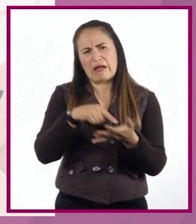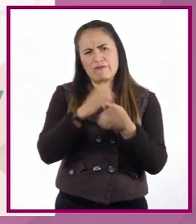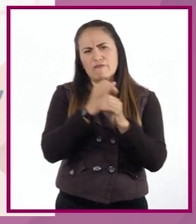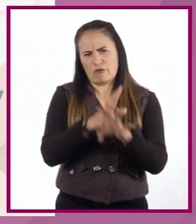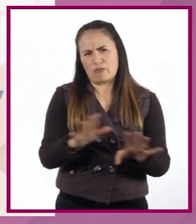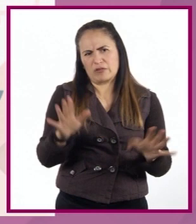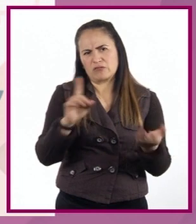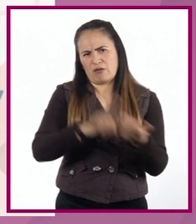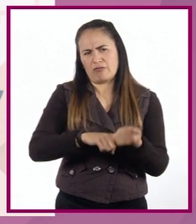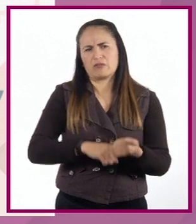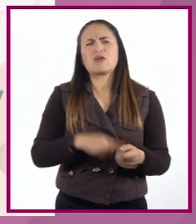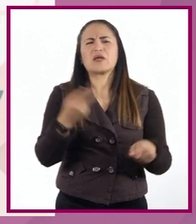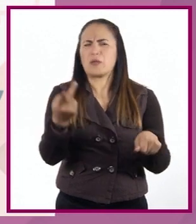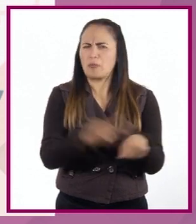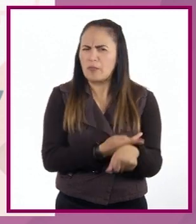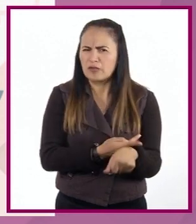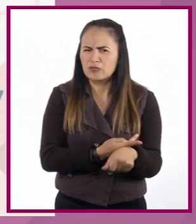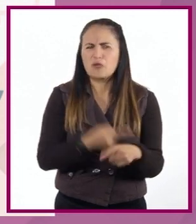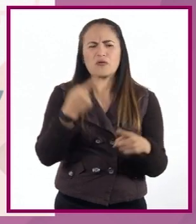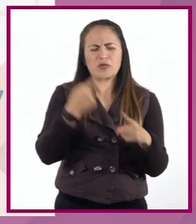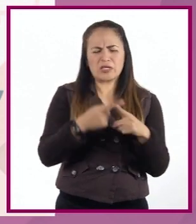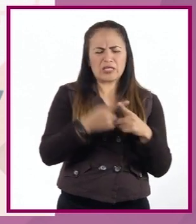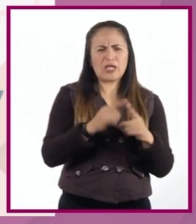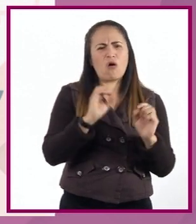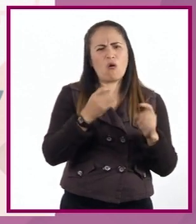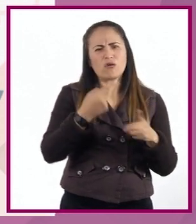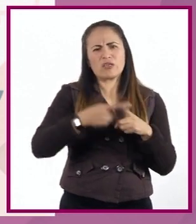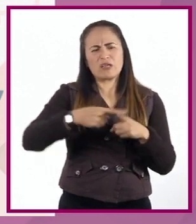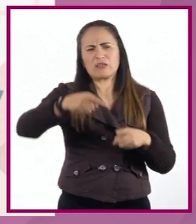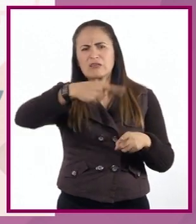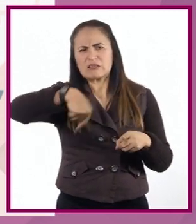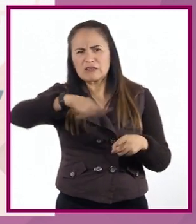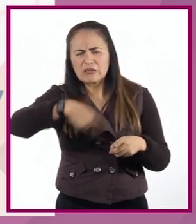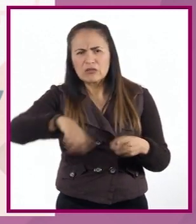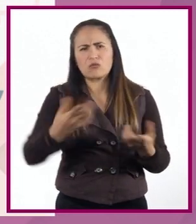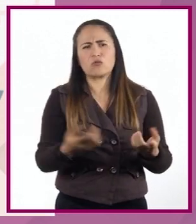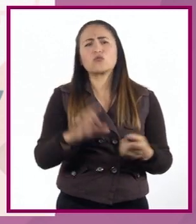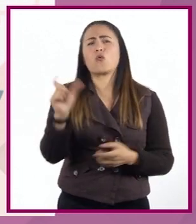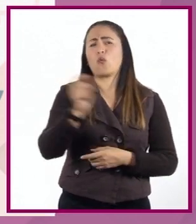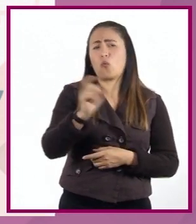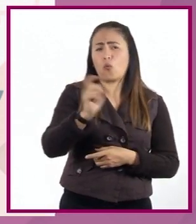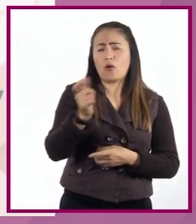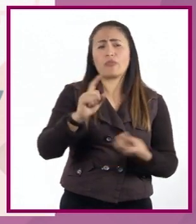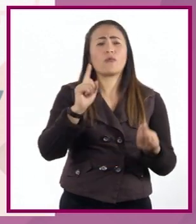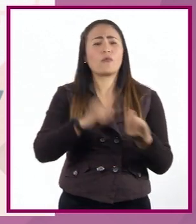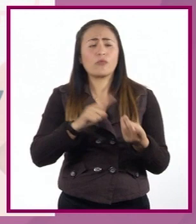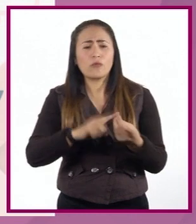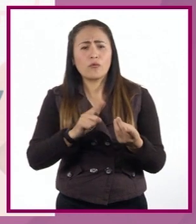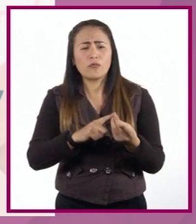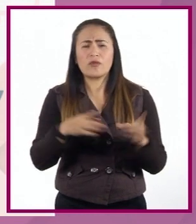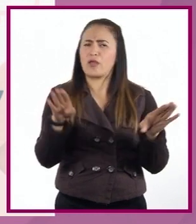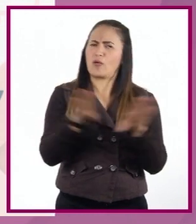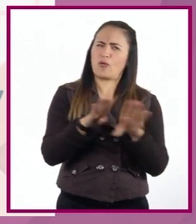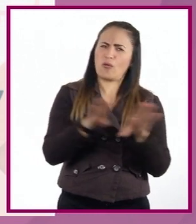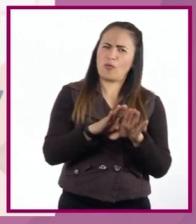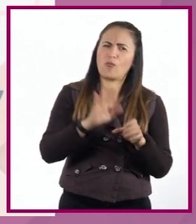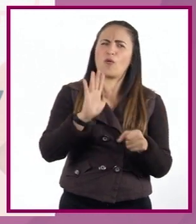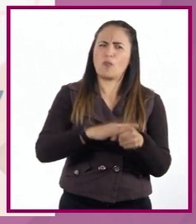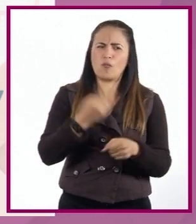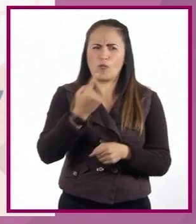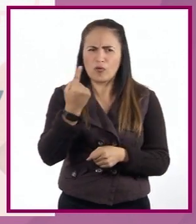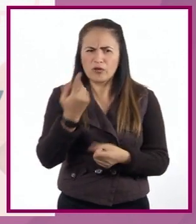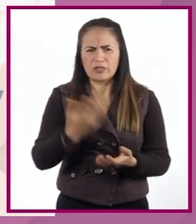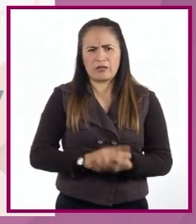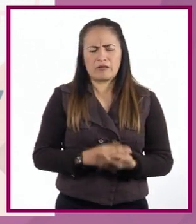ocurrió? ¿Quiénes o quiénes participan? ¿Cuándo sucedió? ¿Dónde? ¿Cómo y por qué?